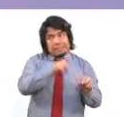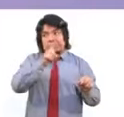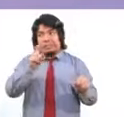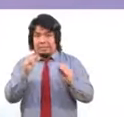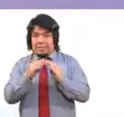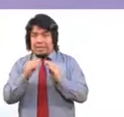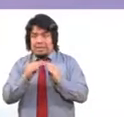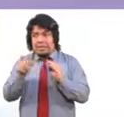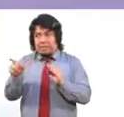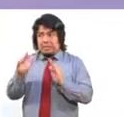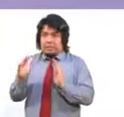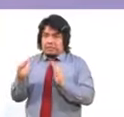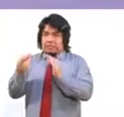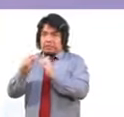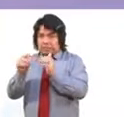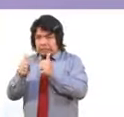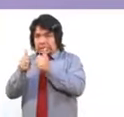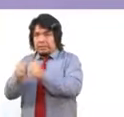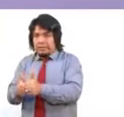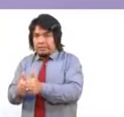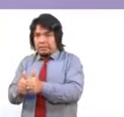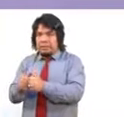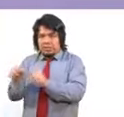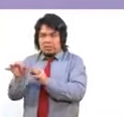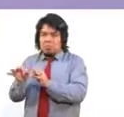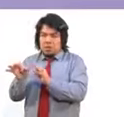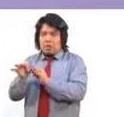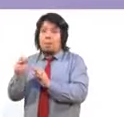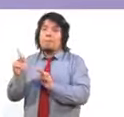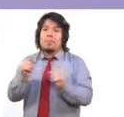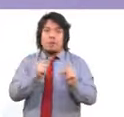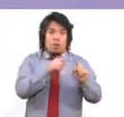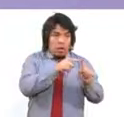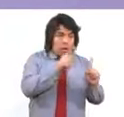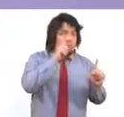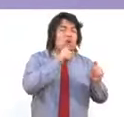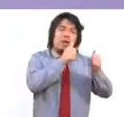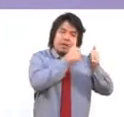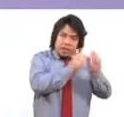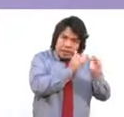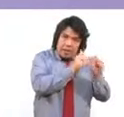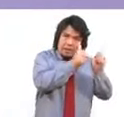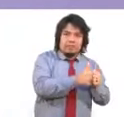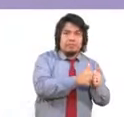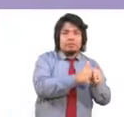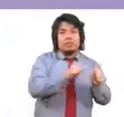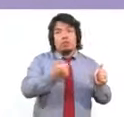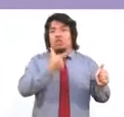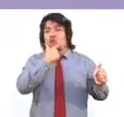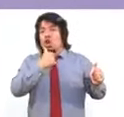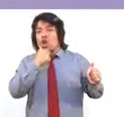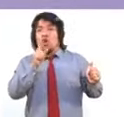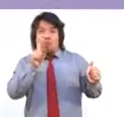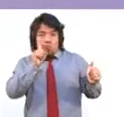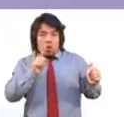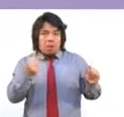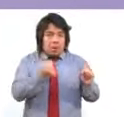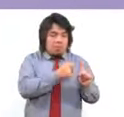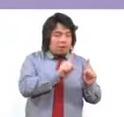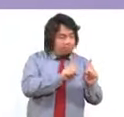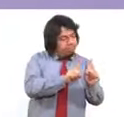son importantes y los estamos apoyando, sino que sea el agresor que sale de casa. Inclusive en este caso,